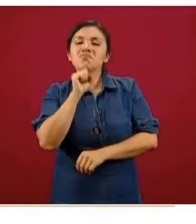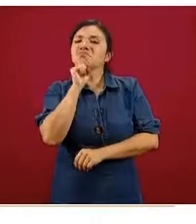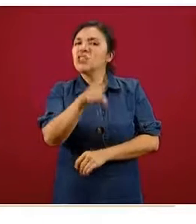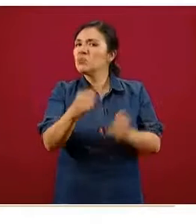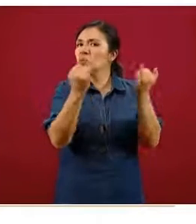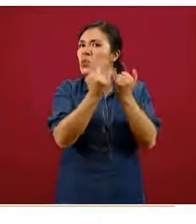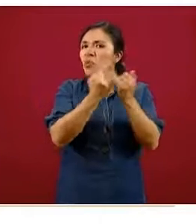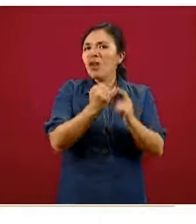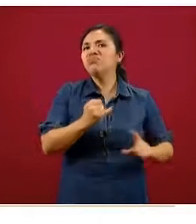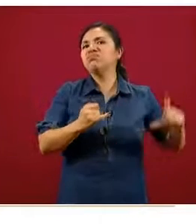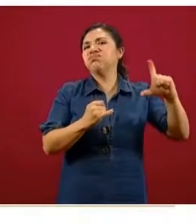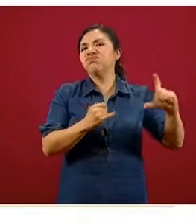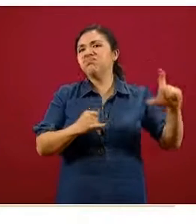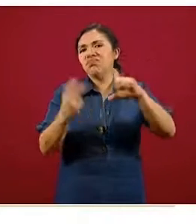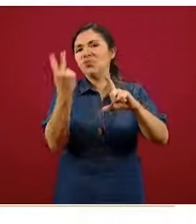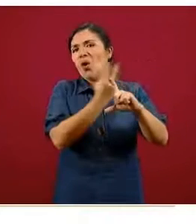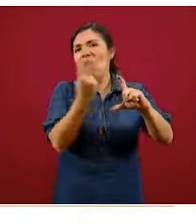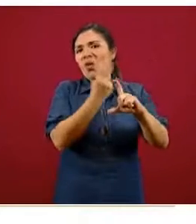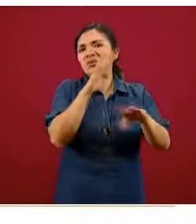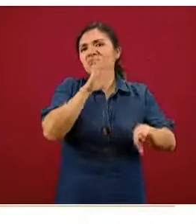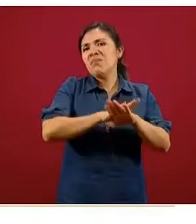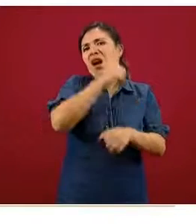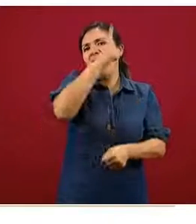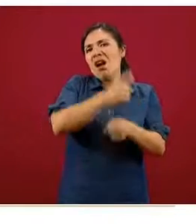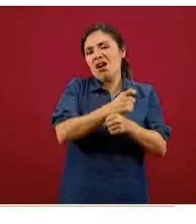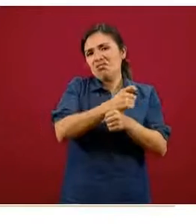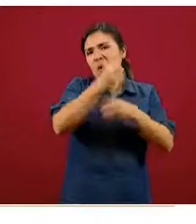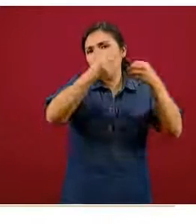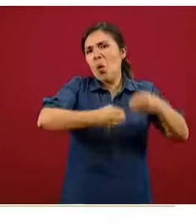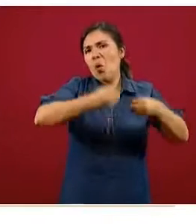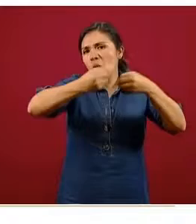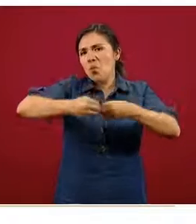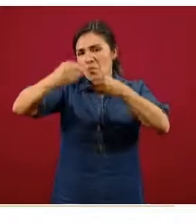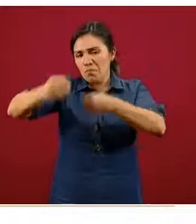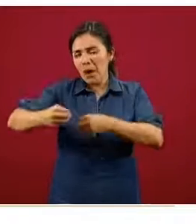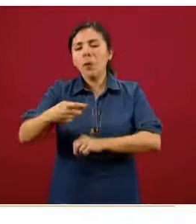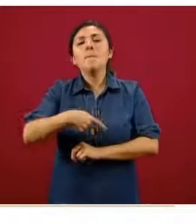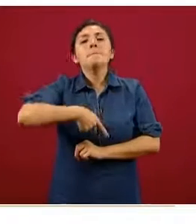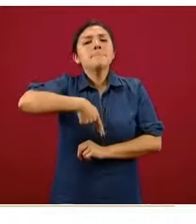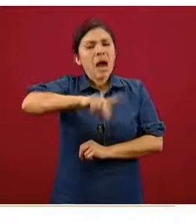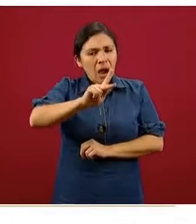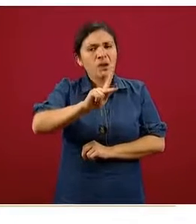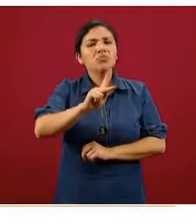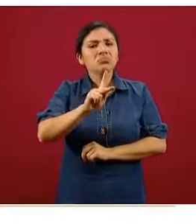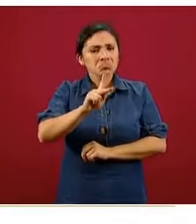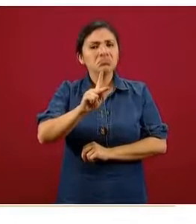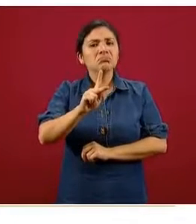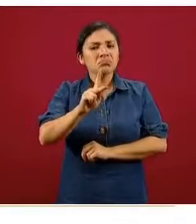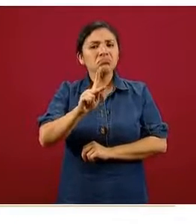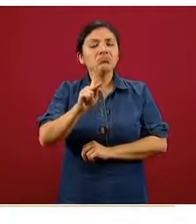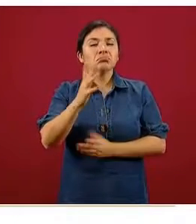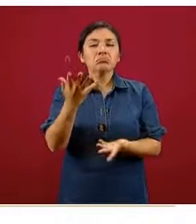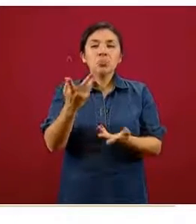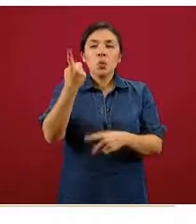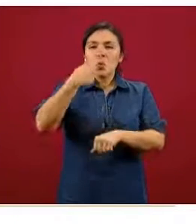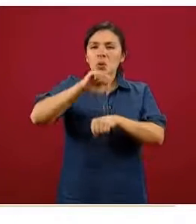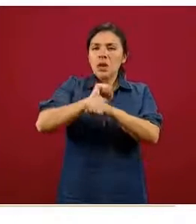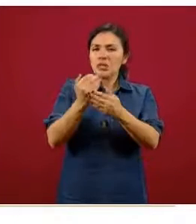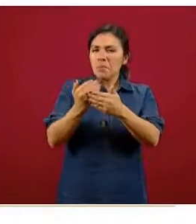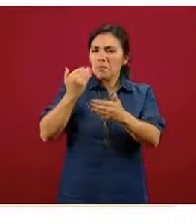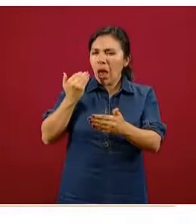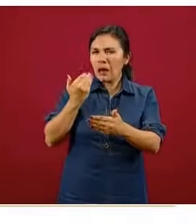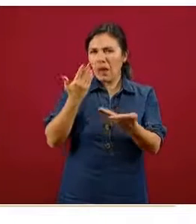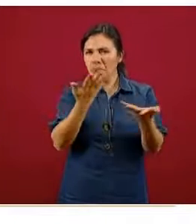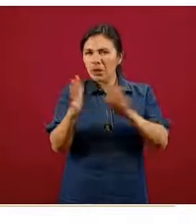en estos últimos 10 días teniendo la mayor ocupación, pero de haber tenido hace una semana